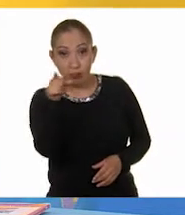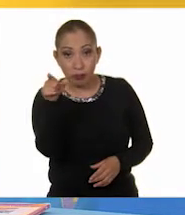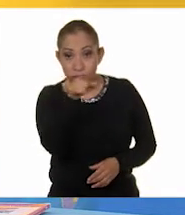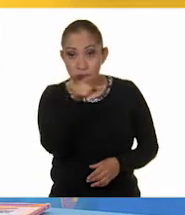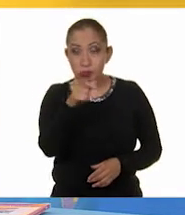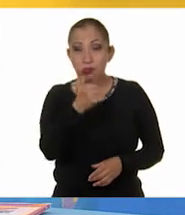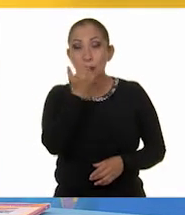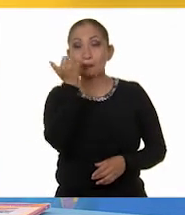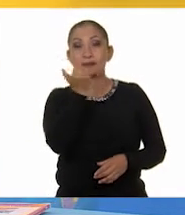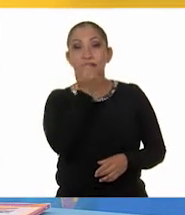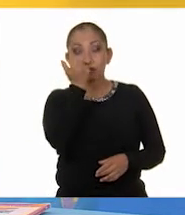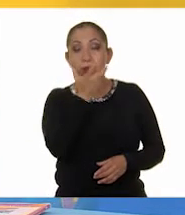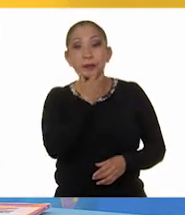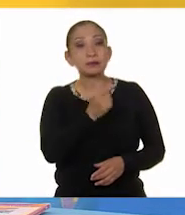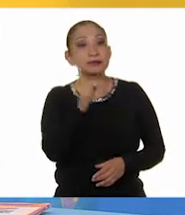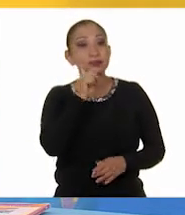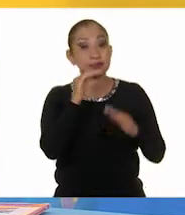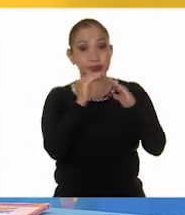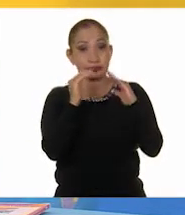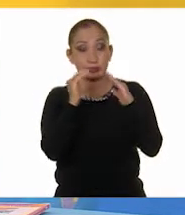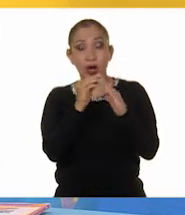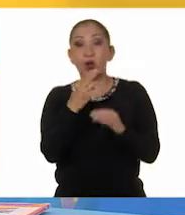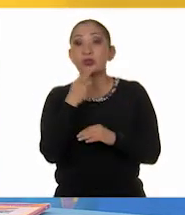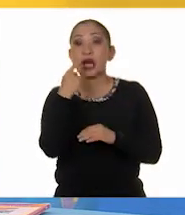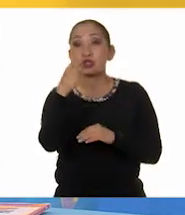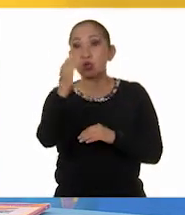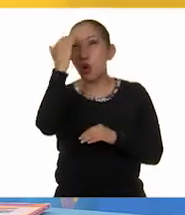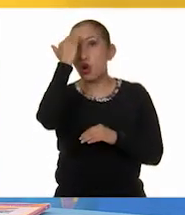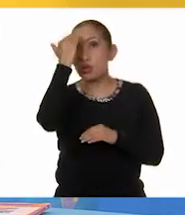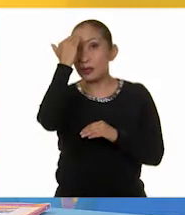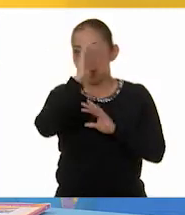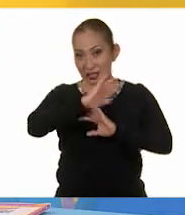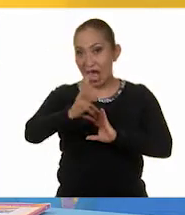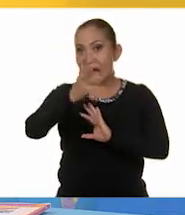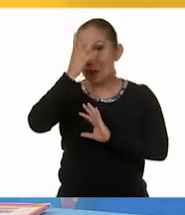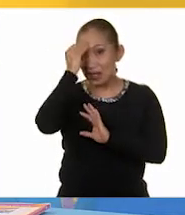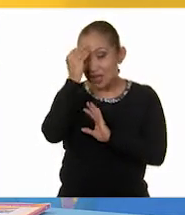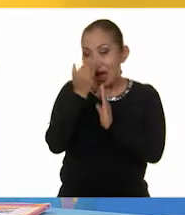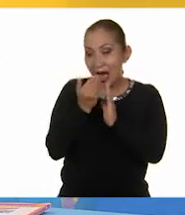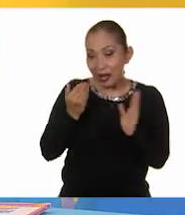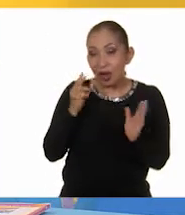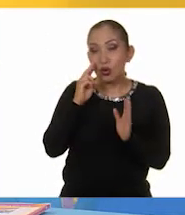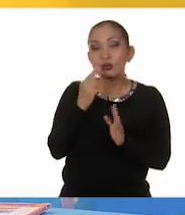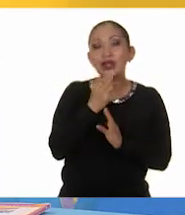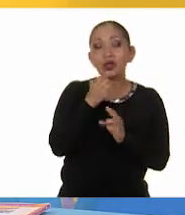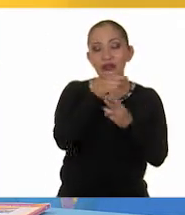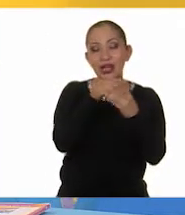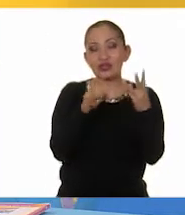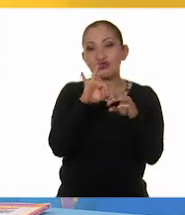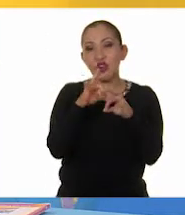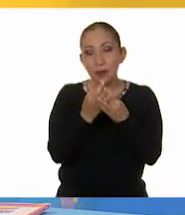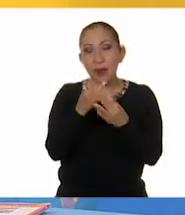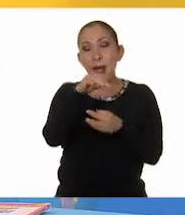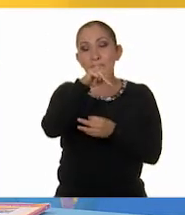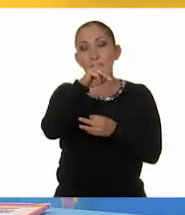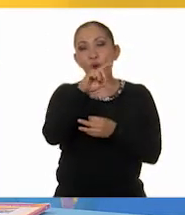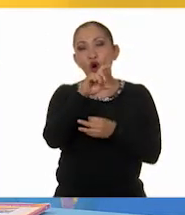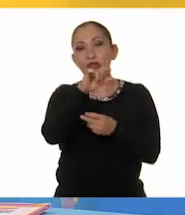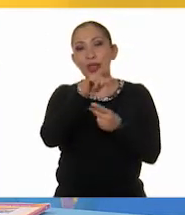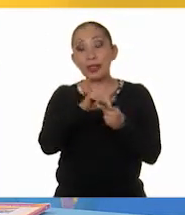los alumnos y las alumnas de casa, a aplicar sus conocimientos obteniendo las medidas de tendencia central del